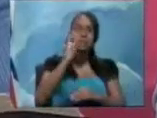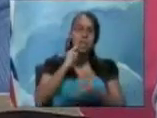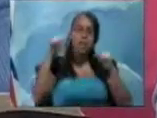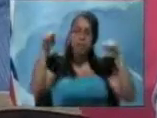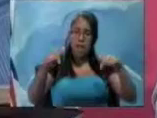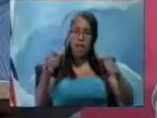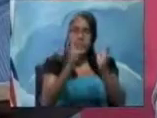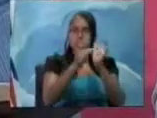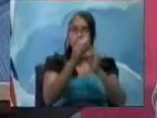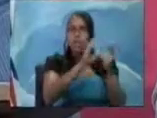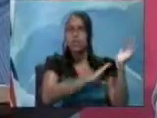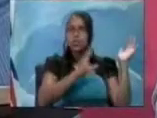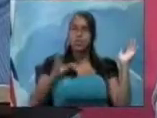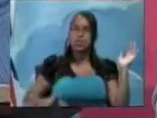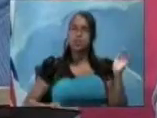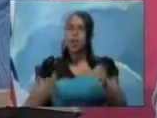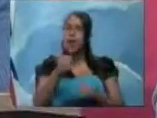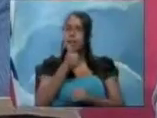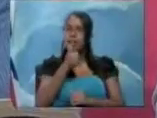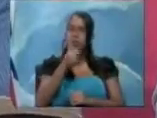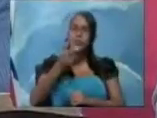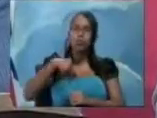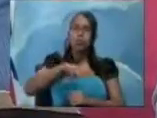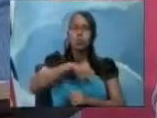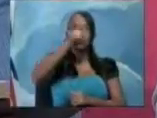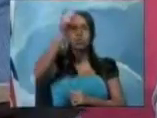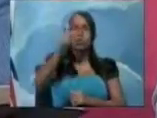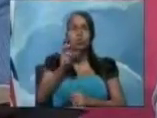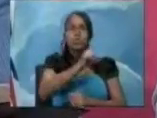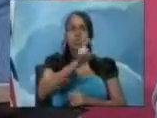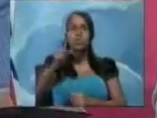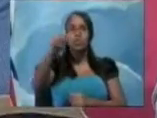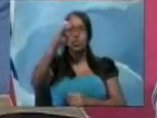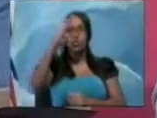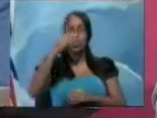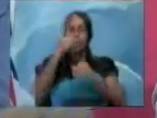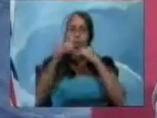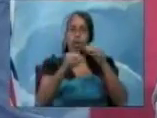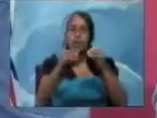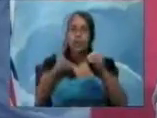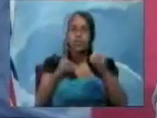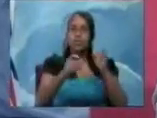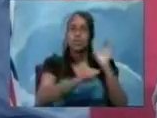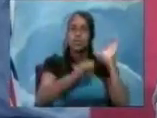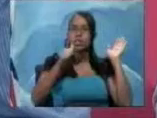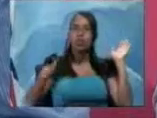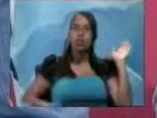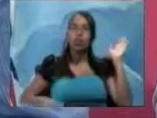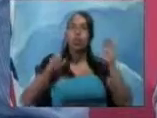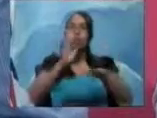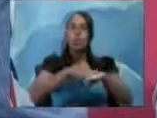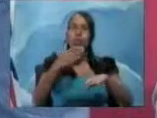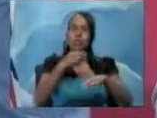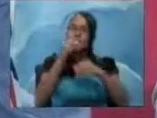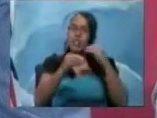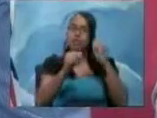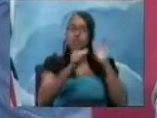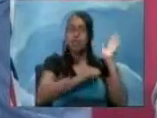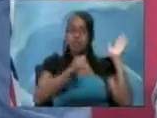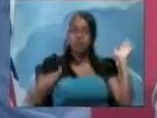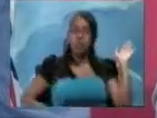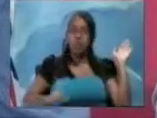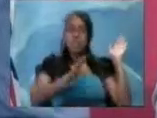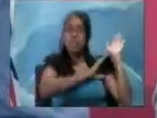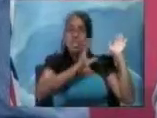Jesús a quien vosotros crucificas Dios lo hecho señor y Cristo por qué lo ha hecho señor y Cristo lo